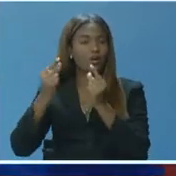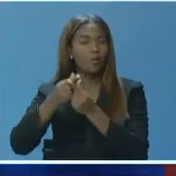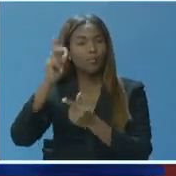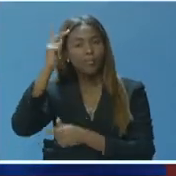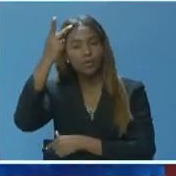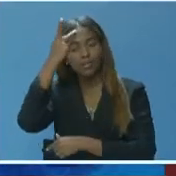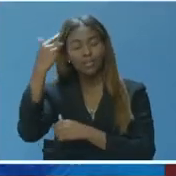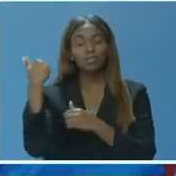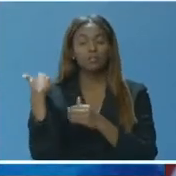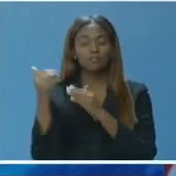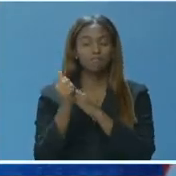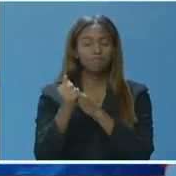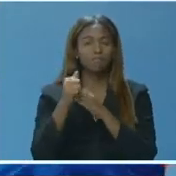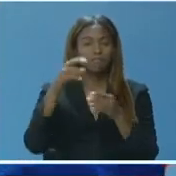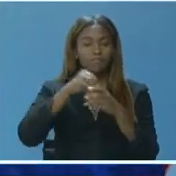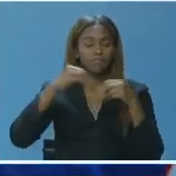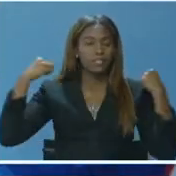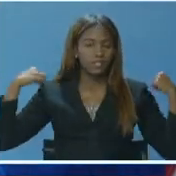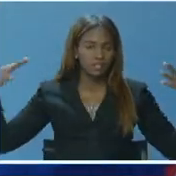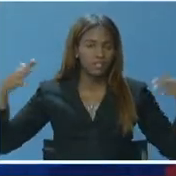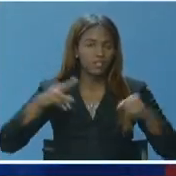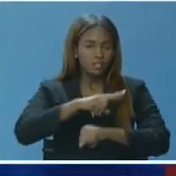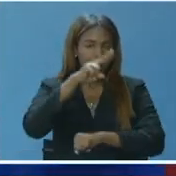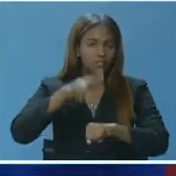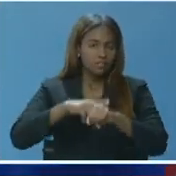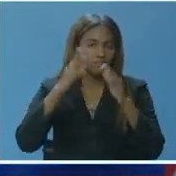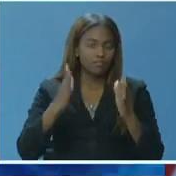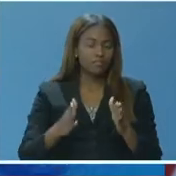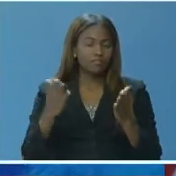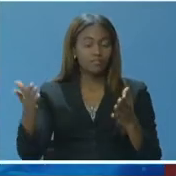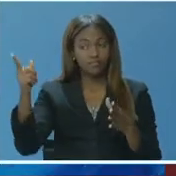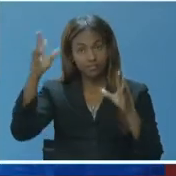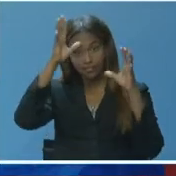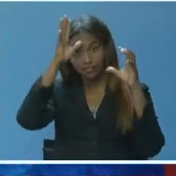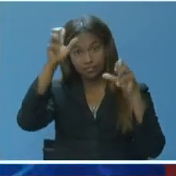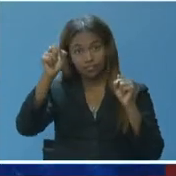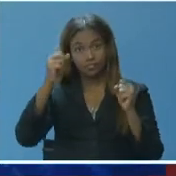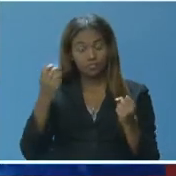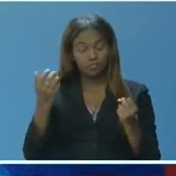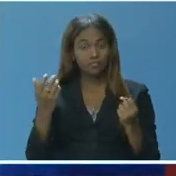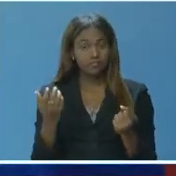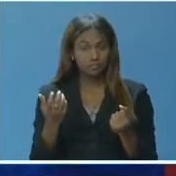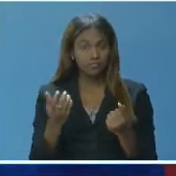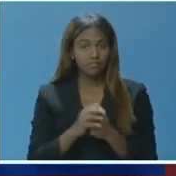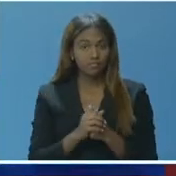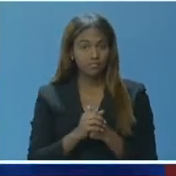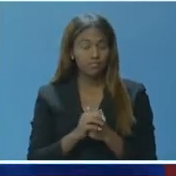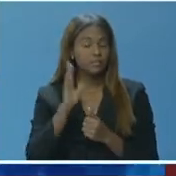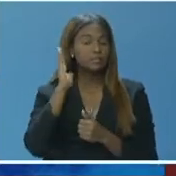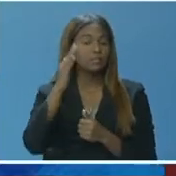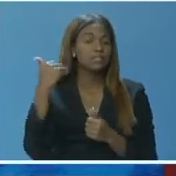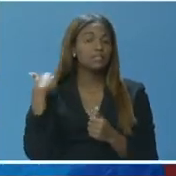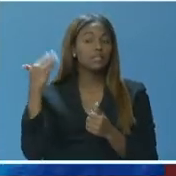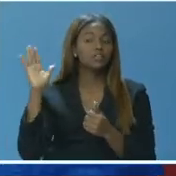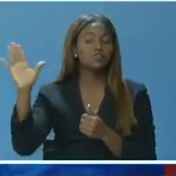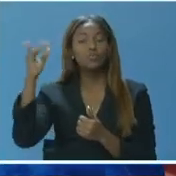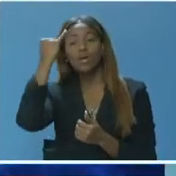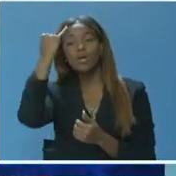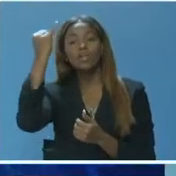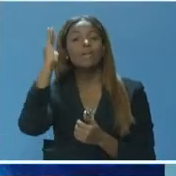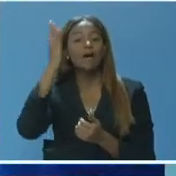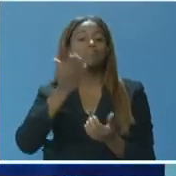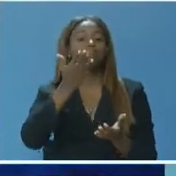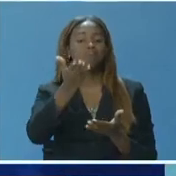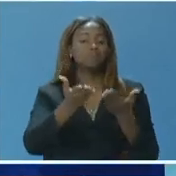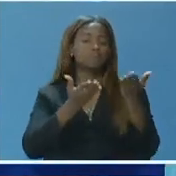con representación en el Congreso Nacional, el primer mandatario de la nación llevará sus propuestas.